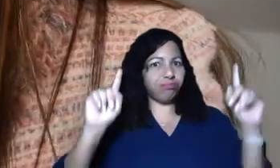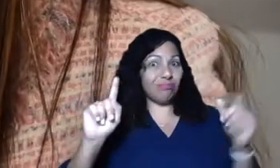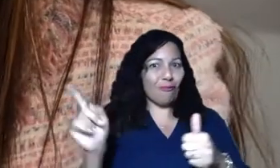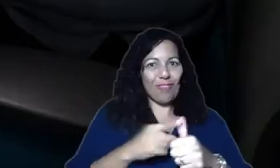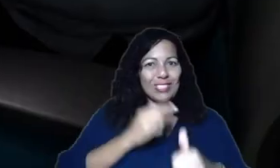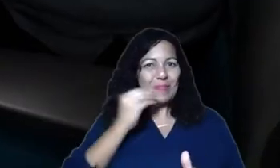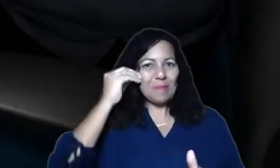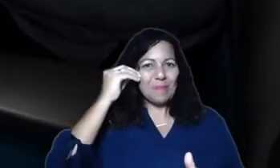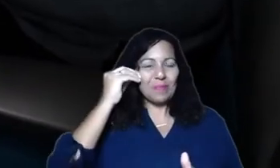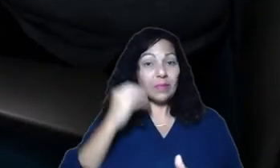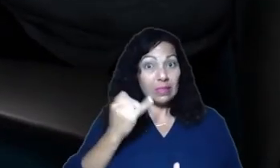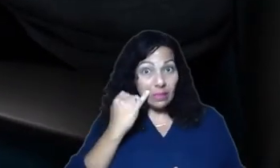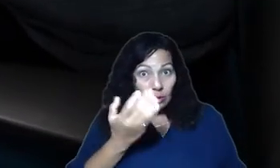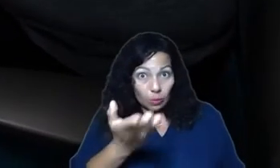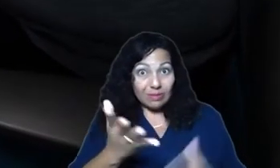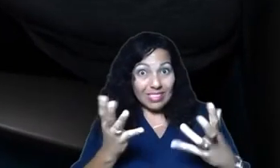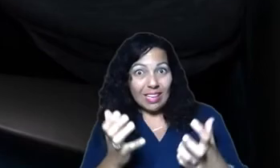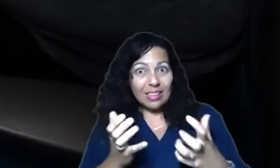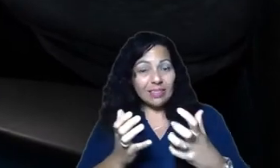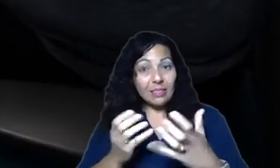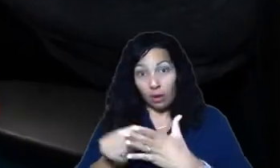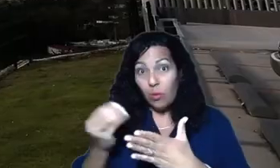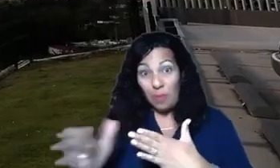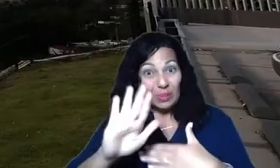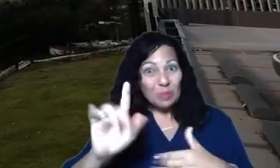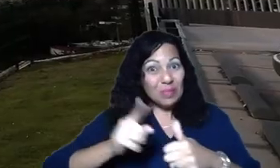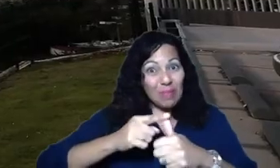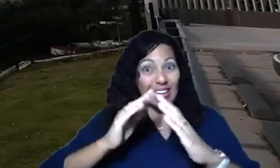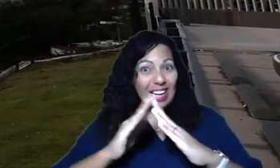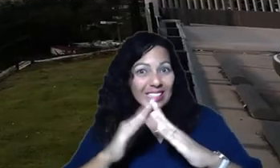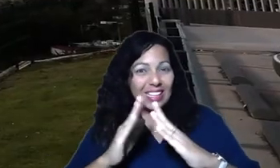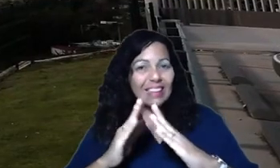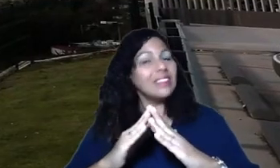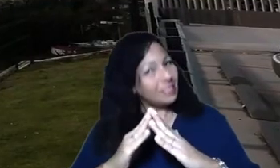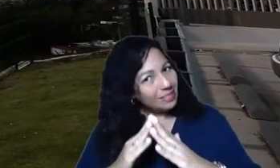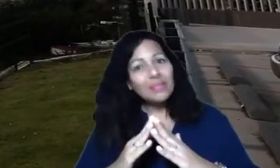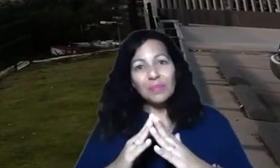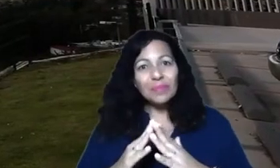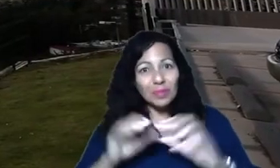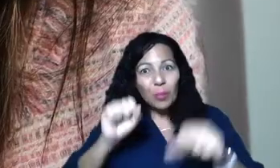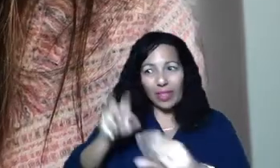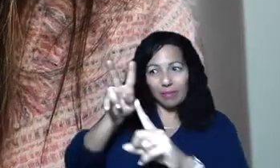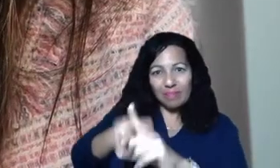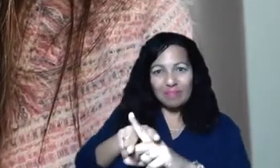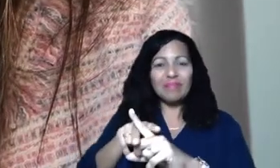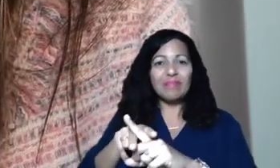pueden tener su primer hogar. A todas aquellas personas que estén interesados en comprar su primera propiedad,